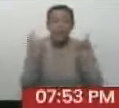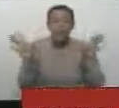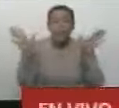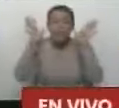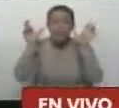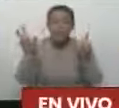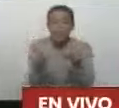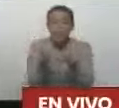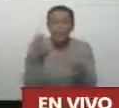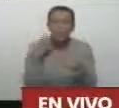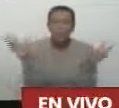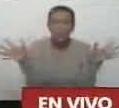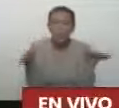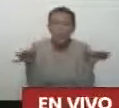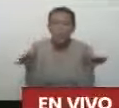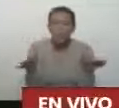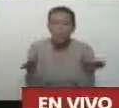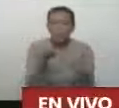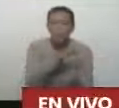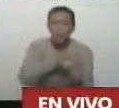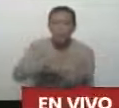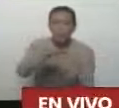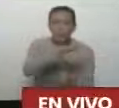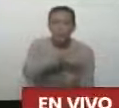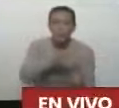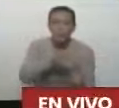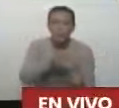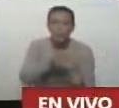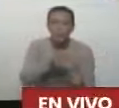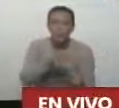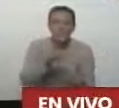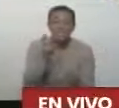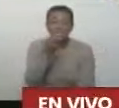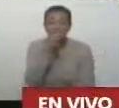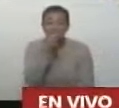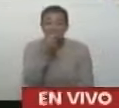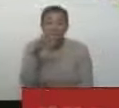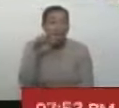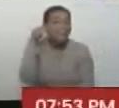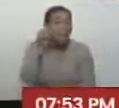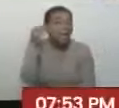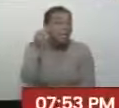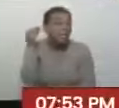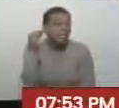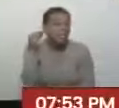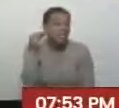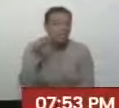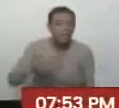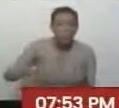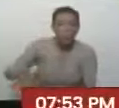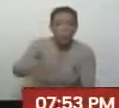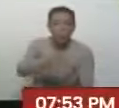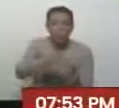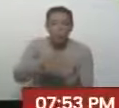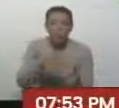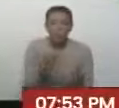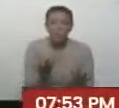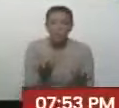este semáforo está el semáforo vehicular está en verde, en amarillo, me da una alerta sonora. O el